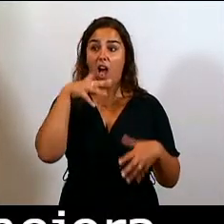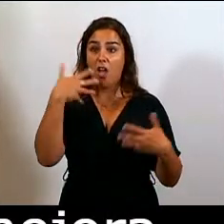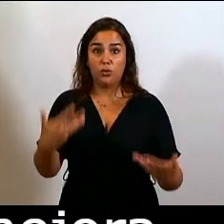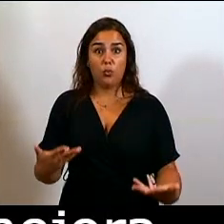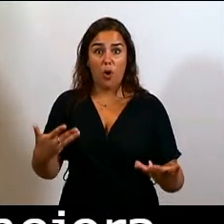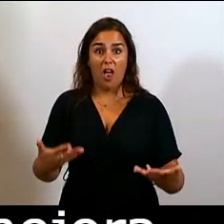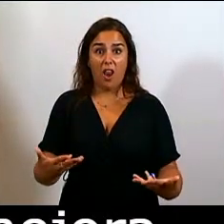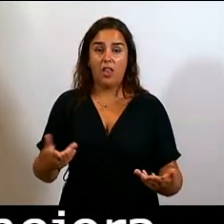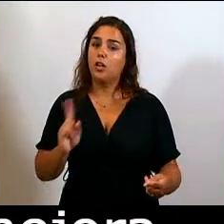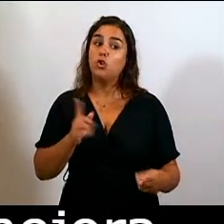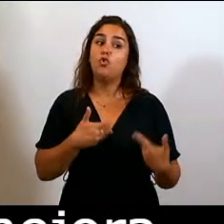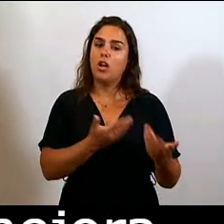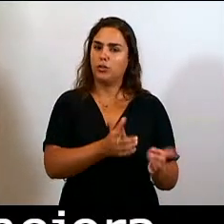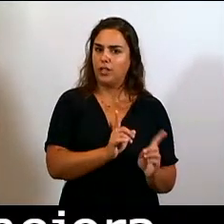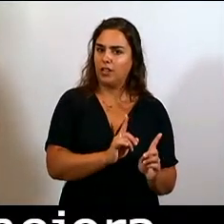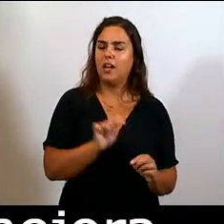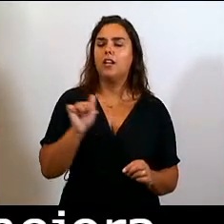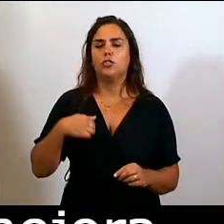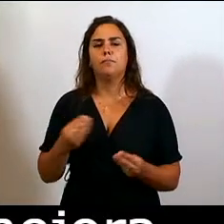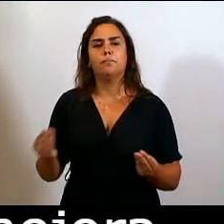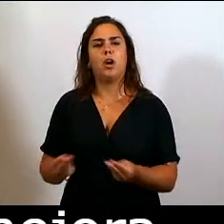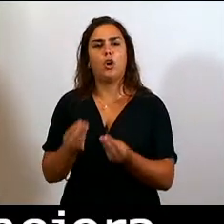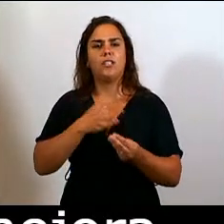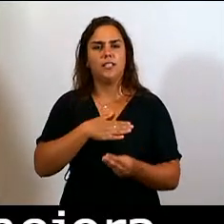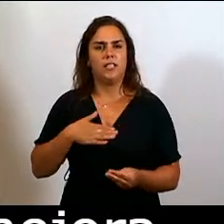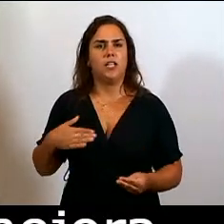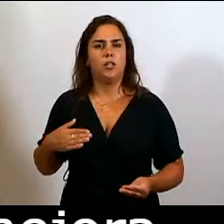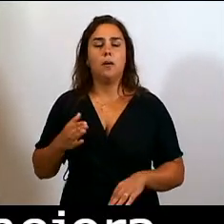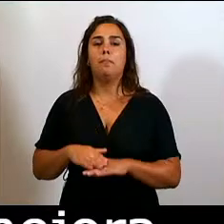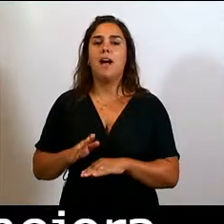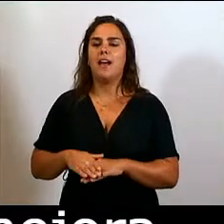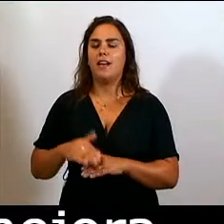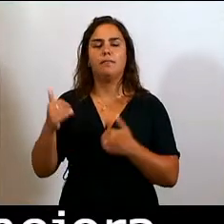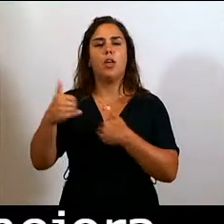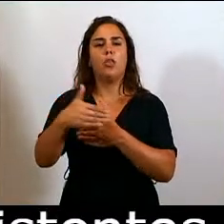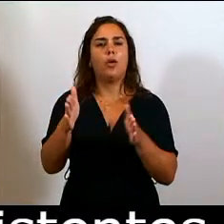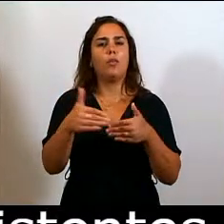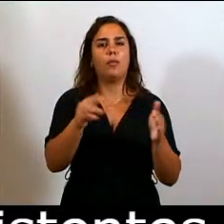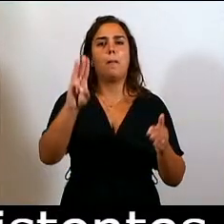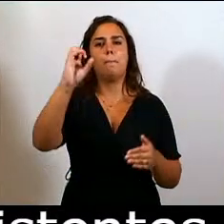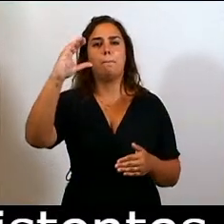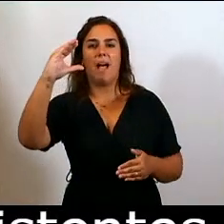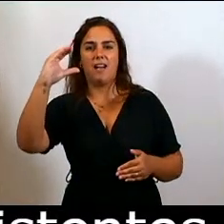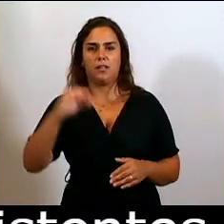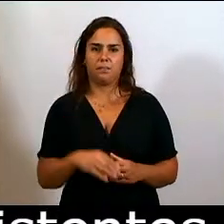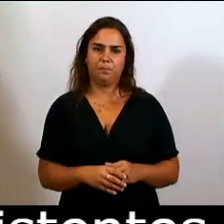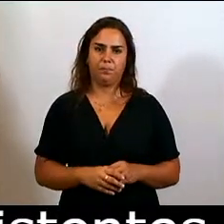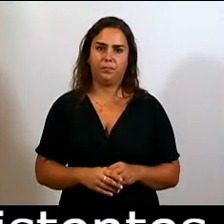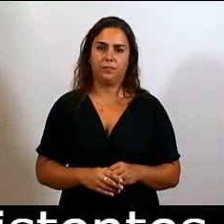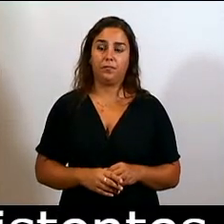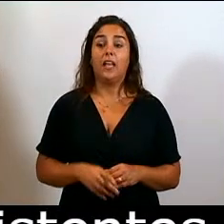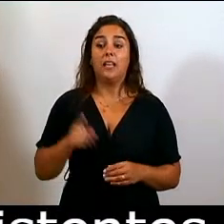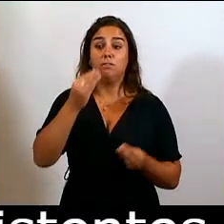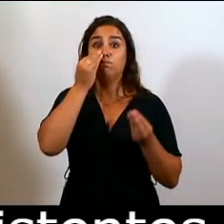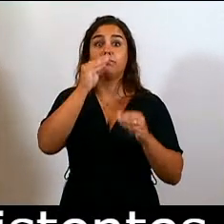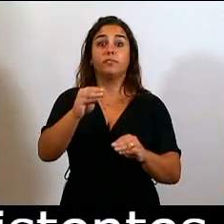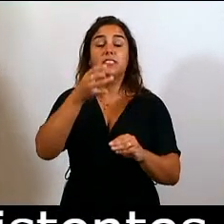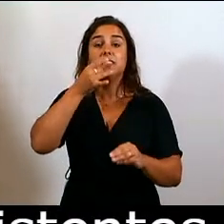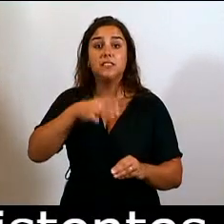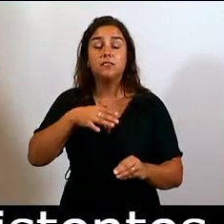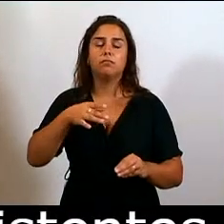no asistenciales existentes en los puntos de atención continuada. Ellas serán sustituidas por